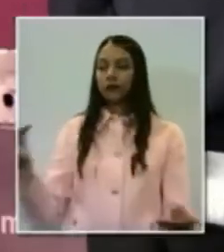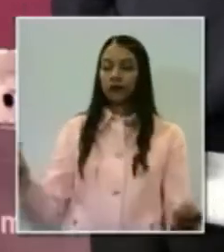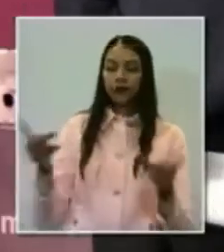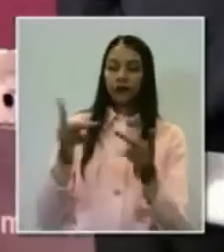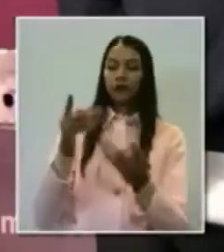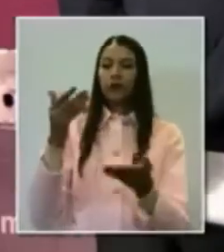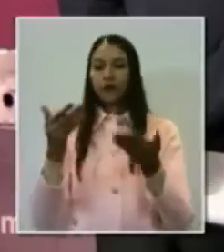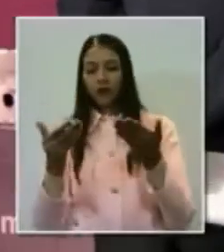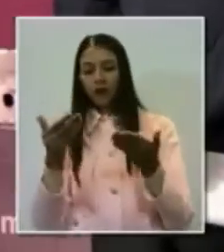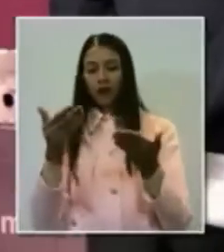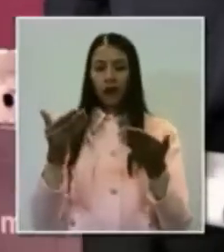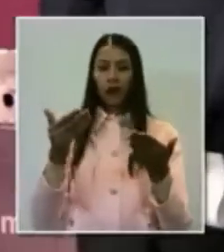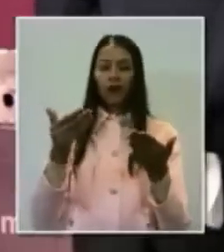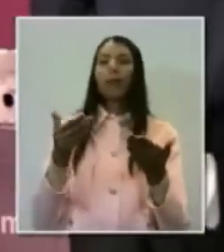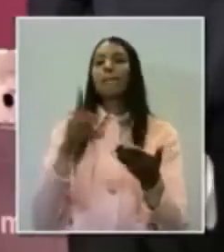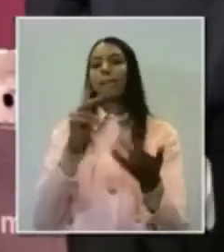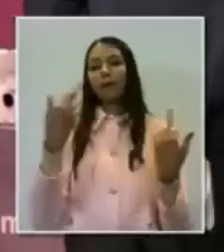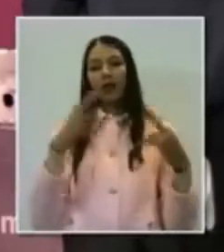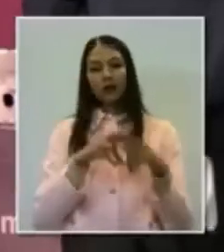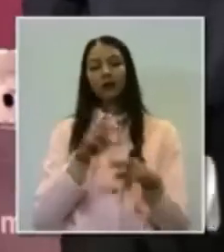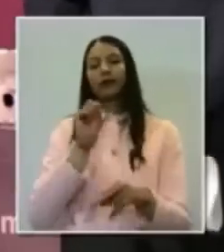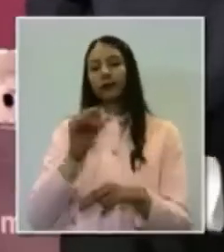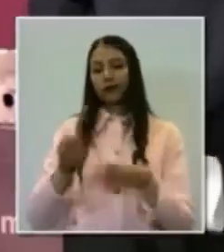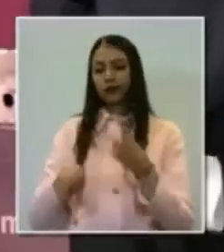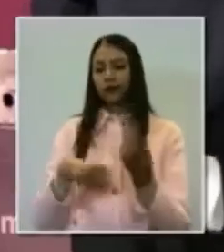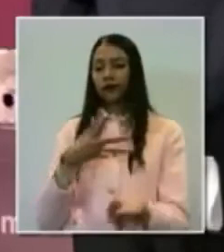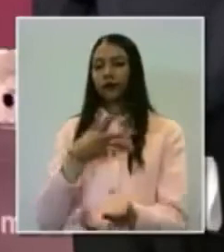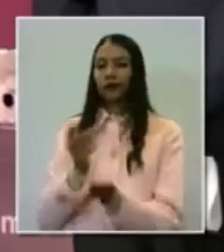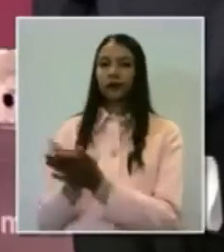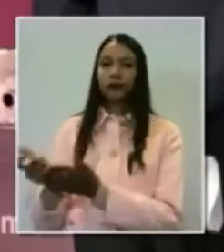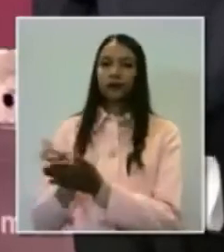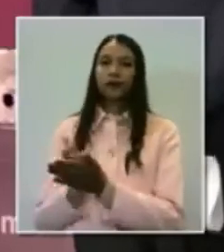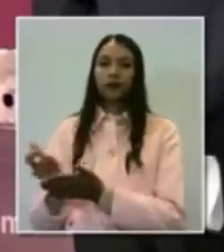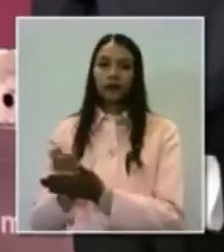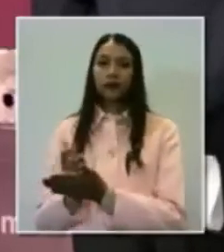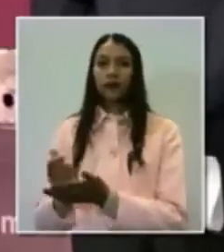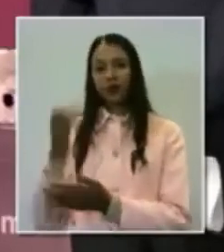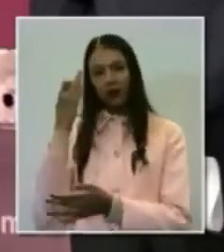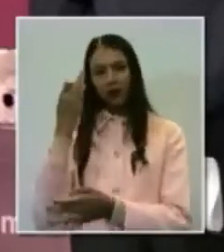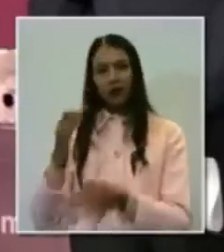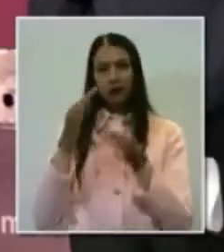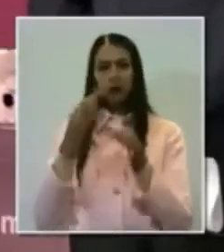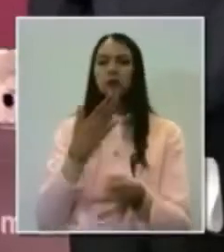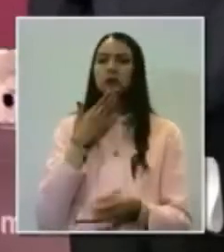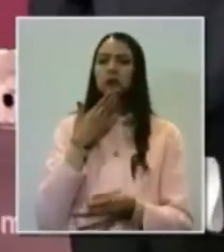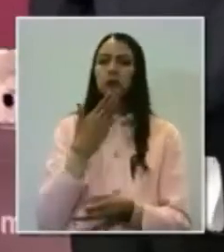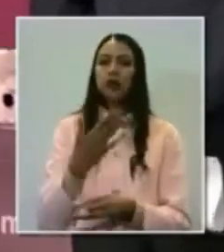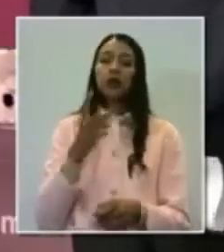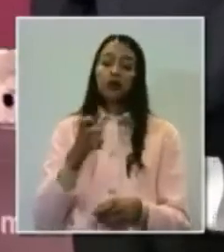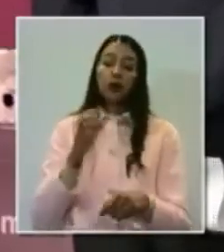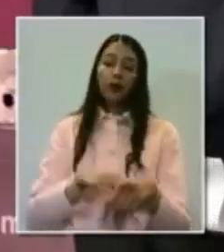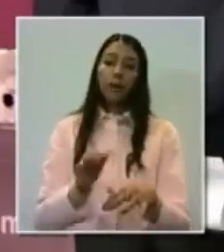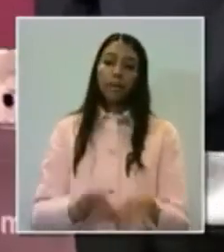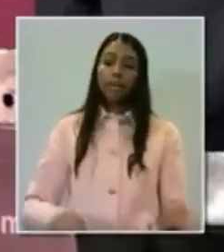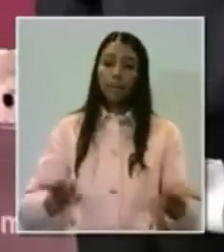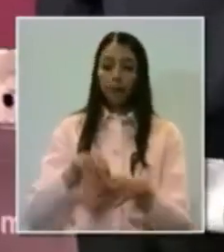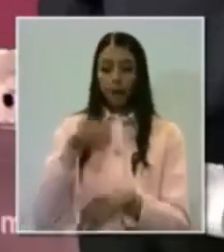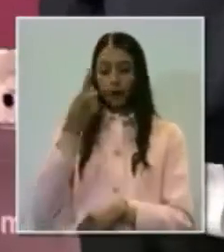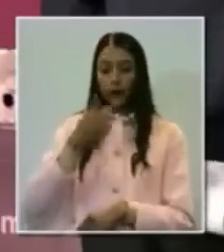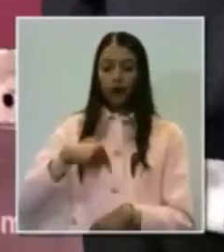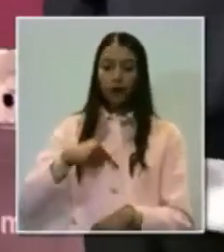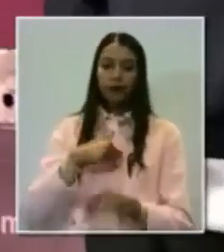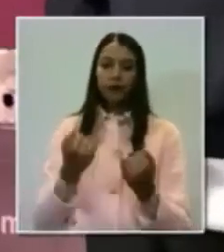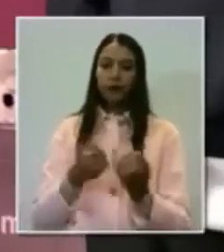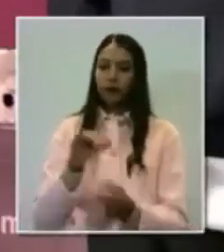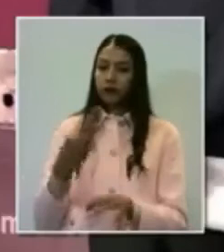pero sobre todo que el maestro sí vaya a tener su sueldo, su salario, pues en tiempo y forma, es prioridad para nosotros, así como que